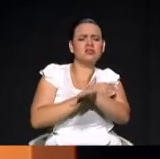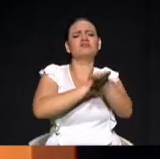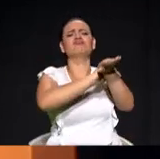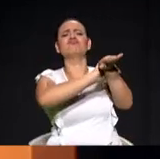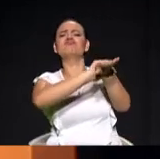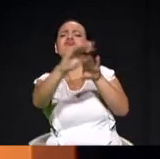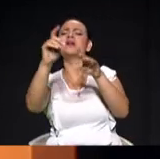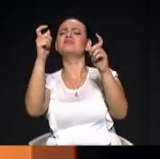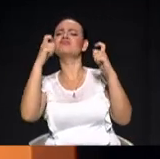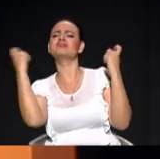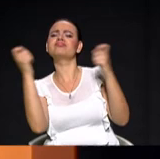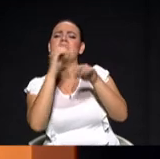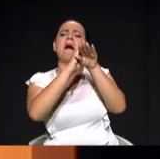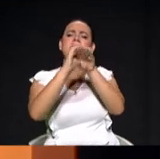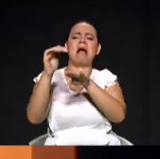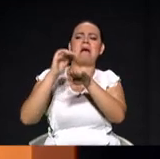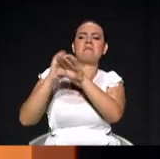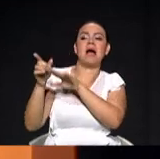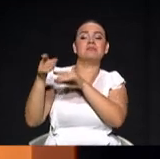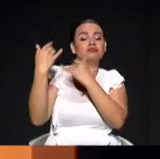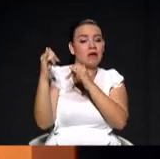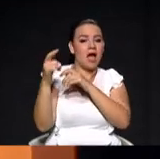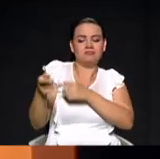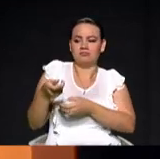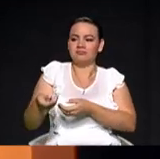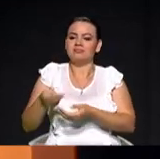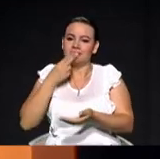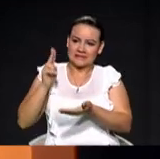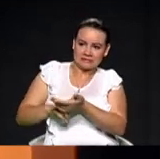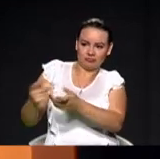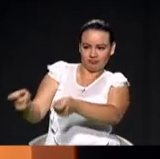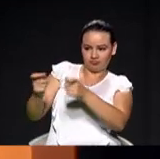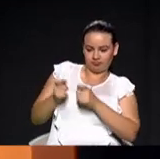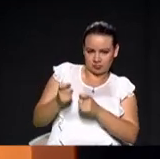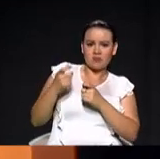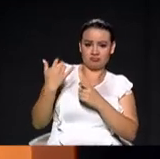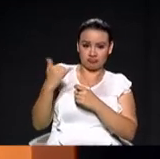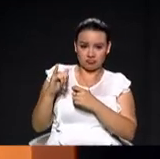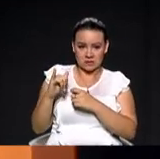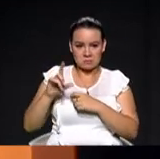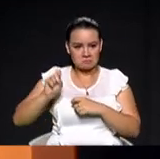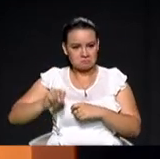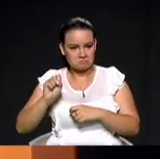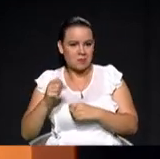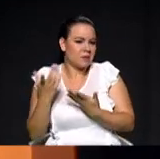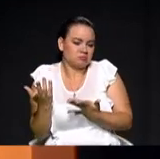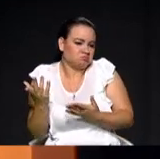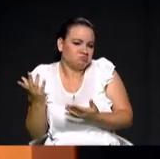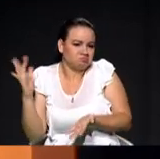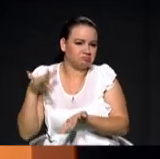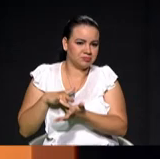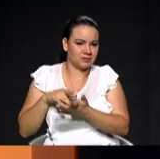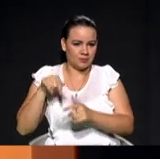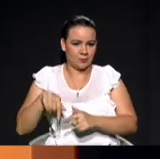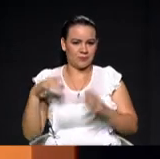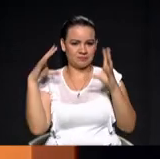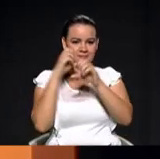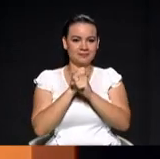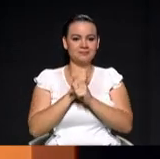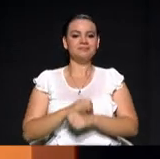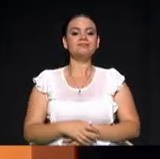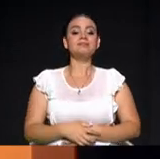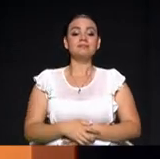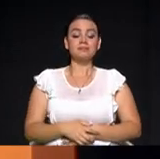y desde su oficina de comunicaciones confirmaron haber recibido la invitación pero no nos acompaña esta noche bueno también es